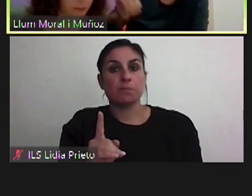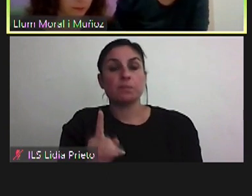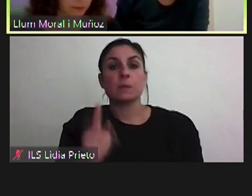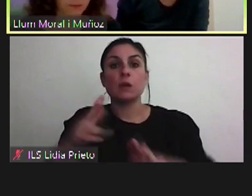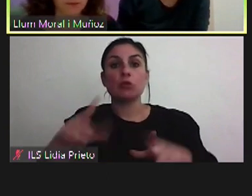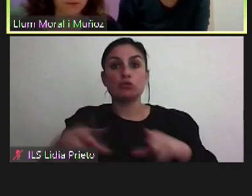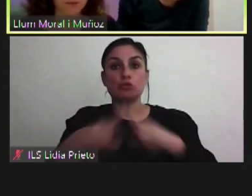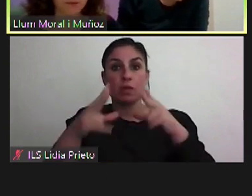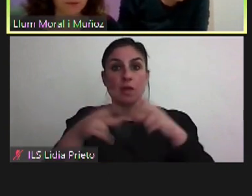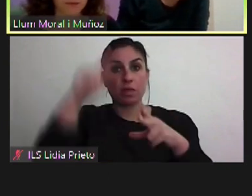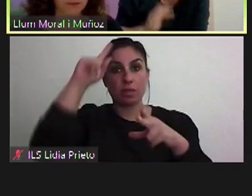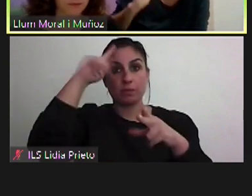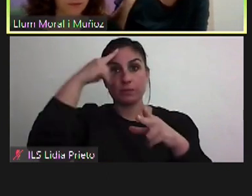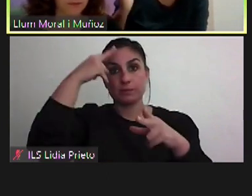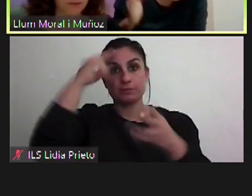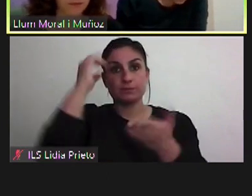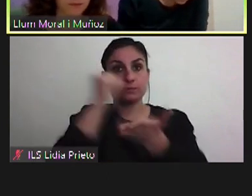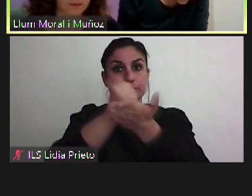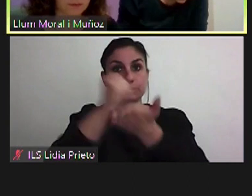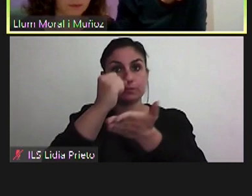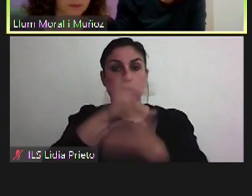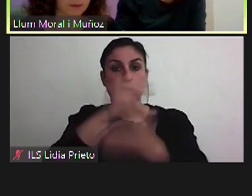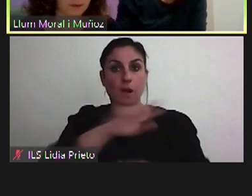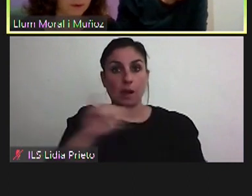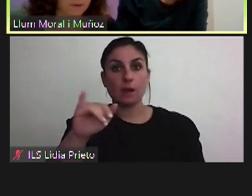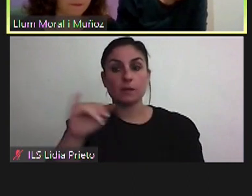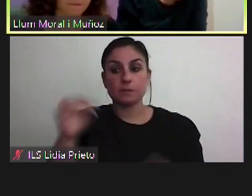tenemos, las ideas preconcebidas,